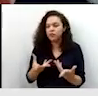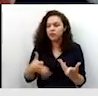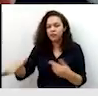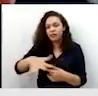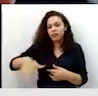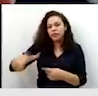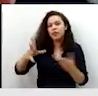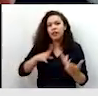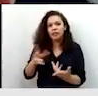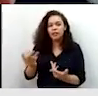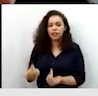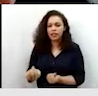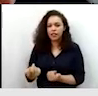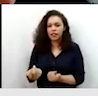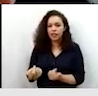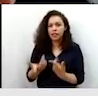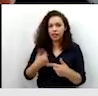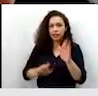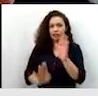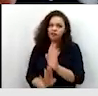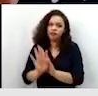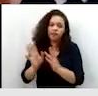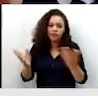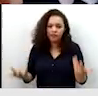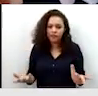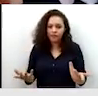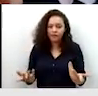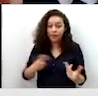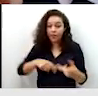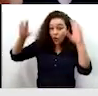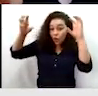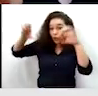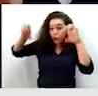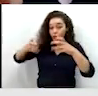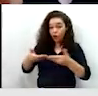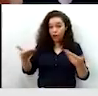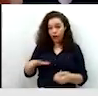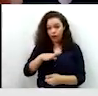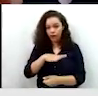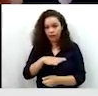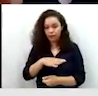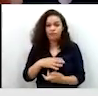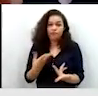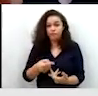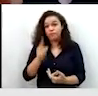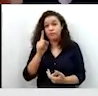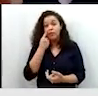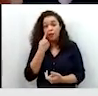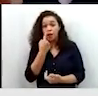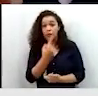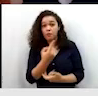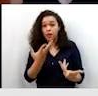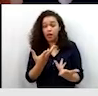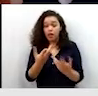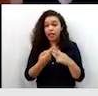todo pues ahorita no vamos a ir tan lejos, ante estas lluvias que estamos teniendo, que si se dan cuenta, algo de la que origina